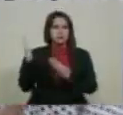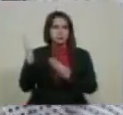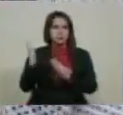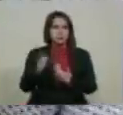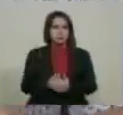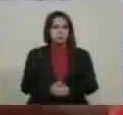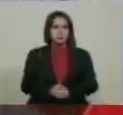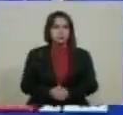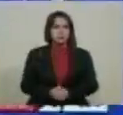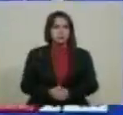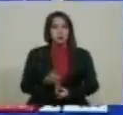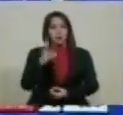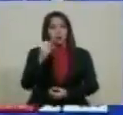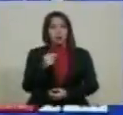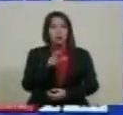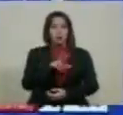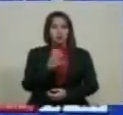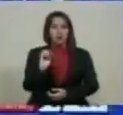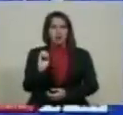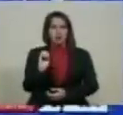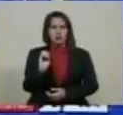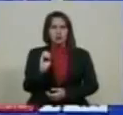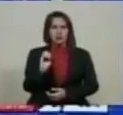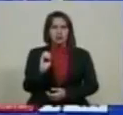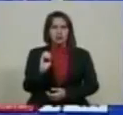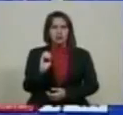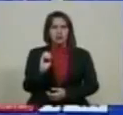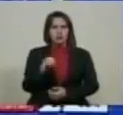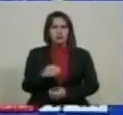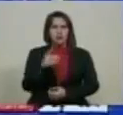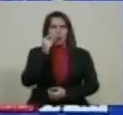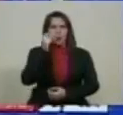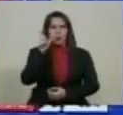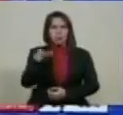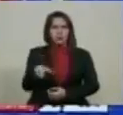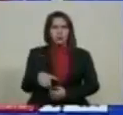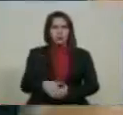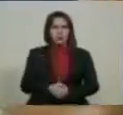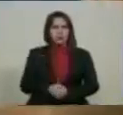Número 30, el compañero Edwin Rojas.